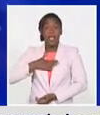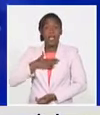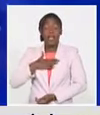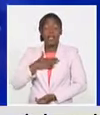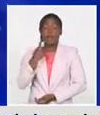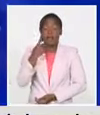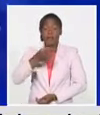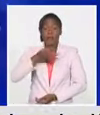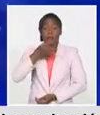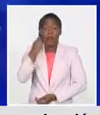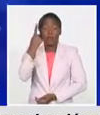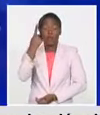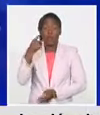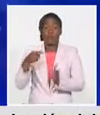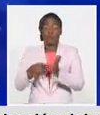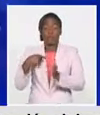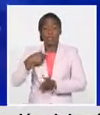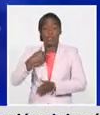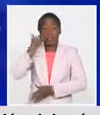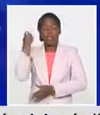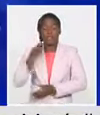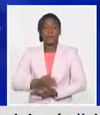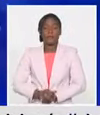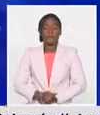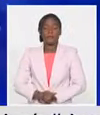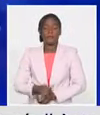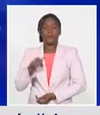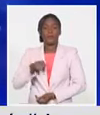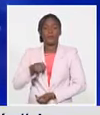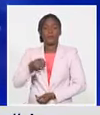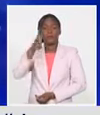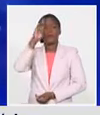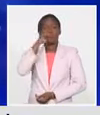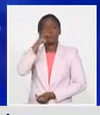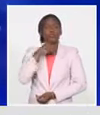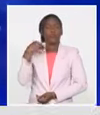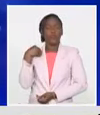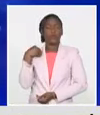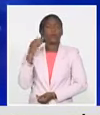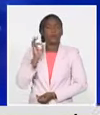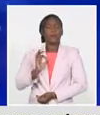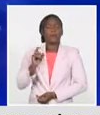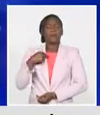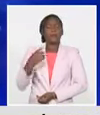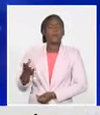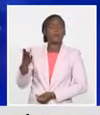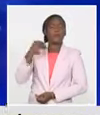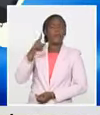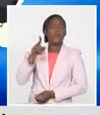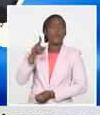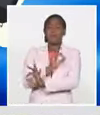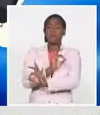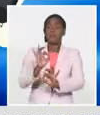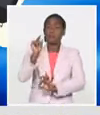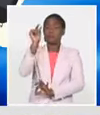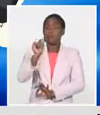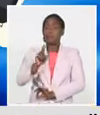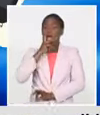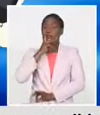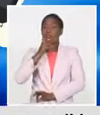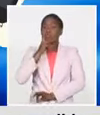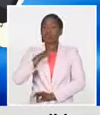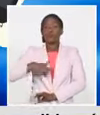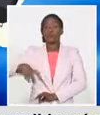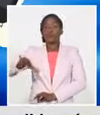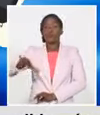datos que me aseguraba hoy la doctora Idania Balandrón, quien es la especialista que está asesorando aquí, junto